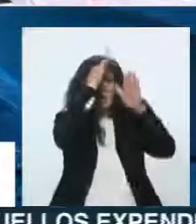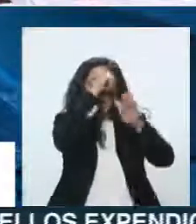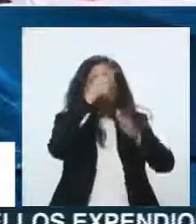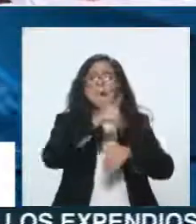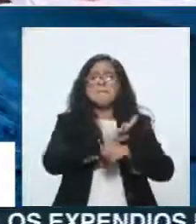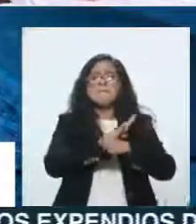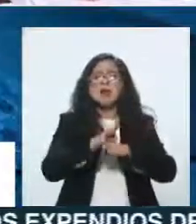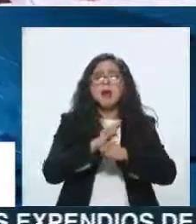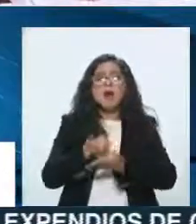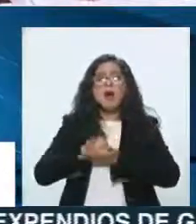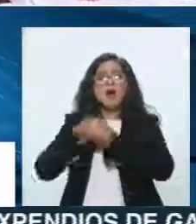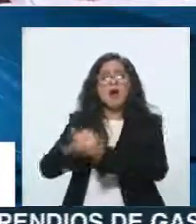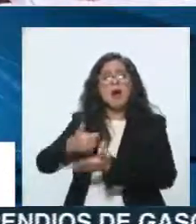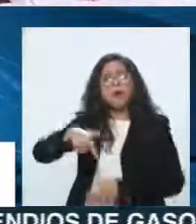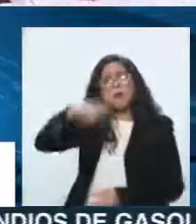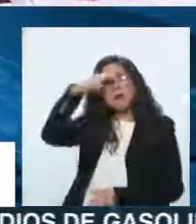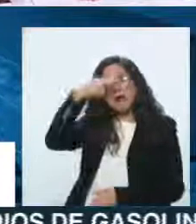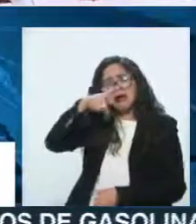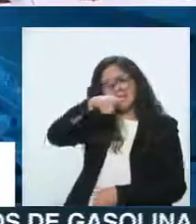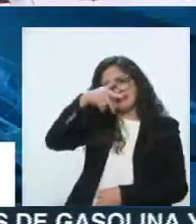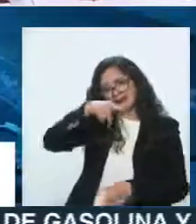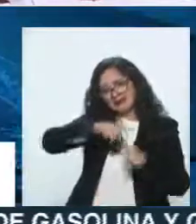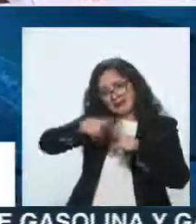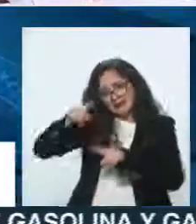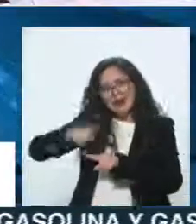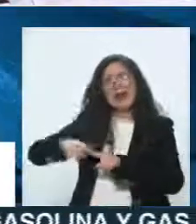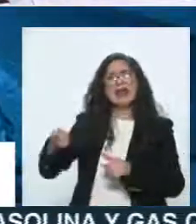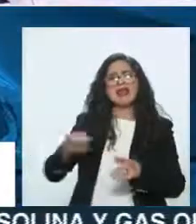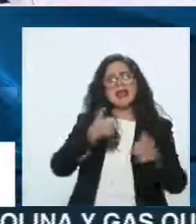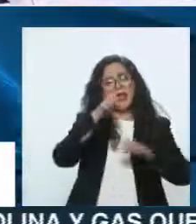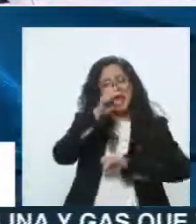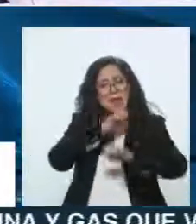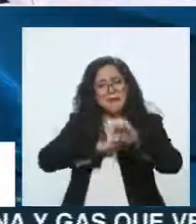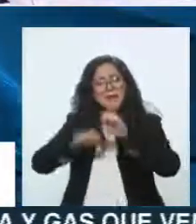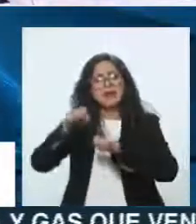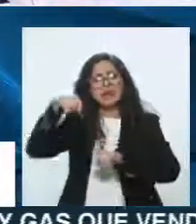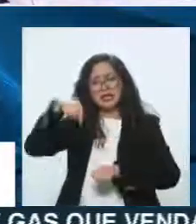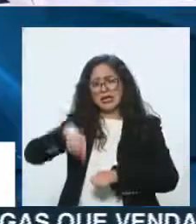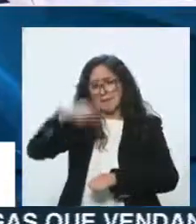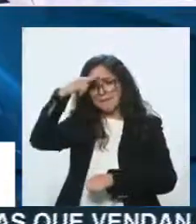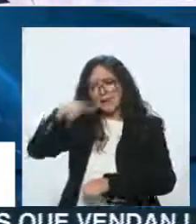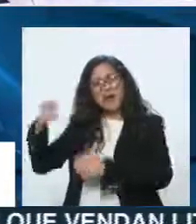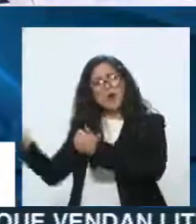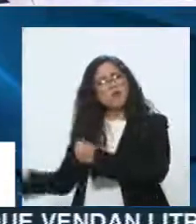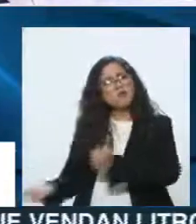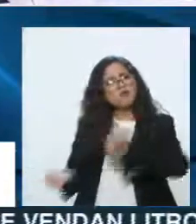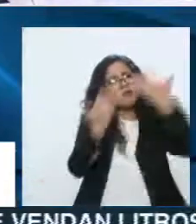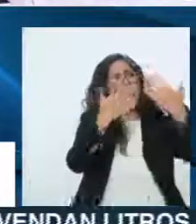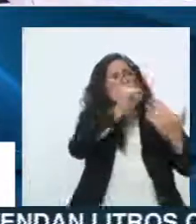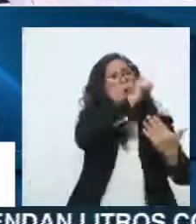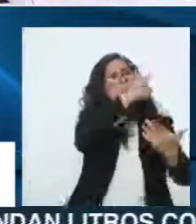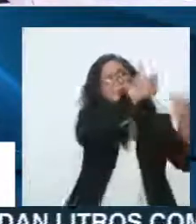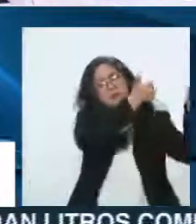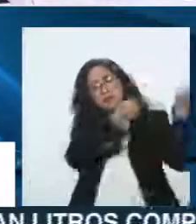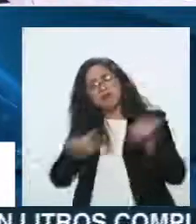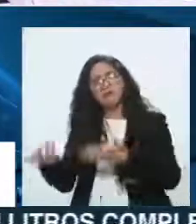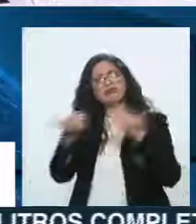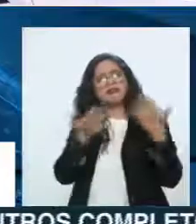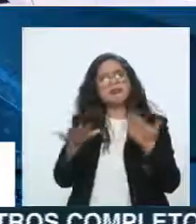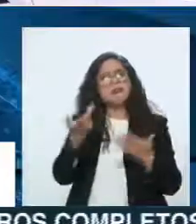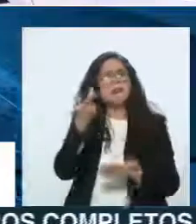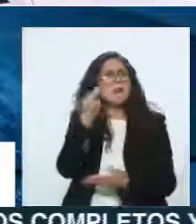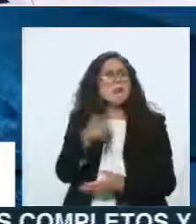¿no? Porque hablamos mucho de las empresas, de las importaciones, de las exportaciones, pero a veces nos parece lejano a nosotros, a los ciudadanos de a pie, ¿cómo nos va a